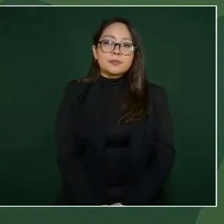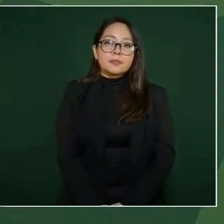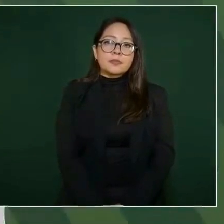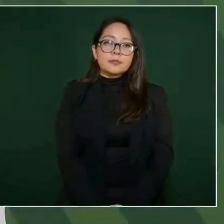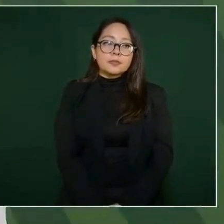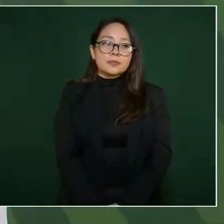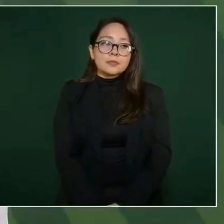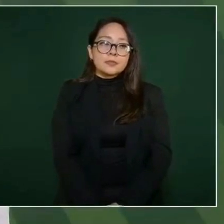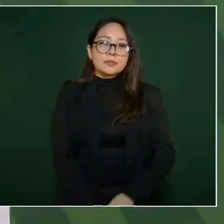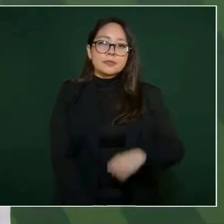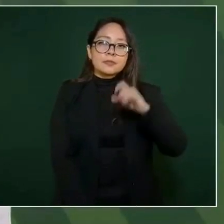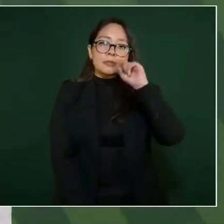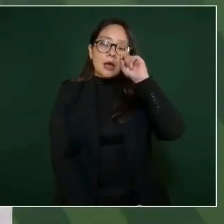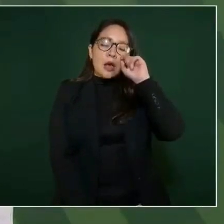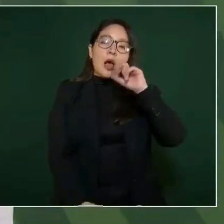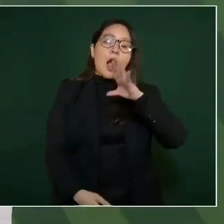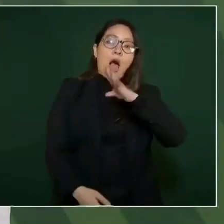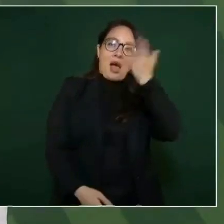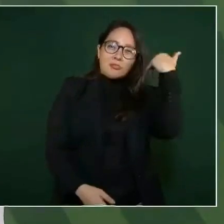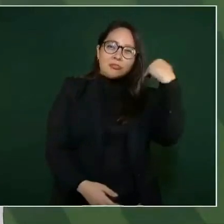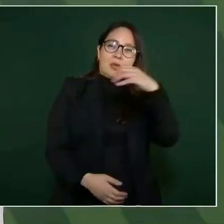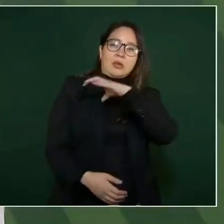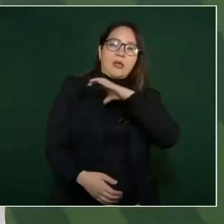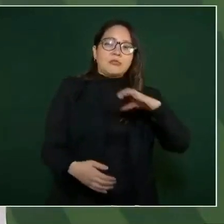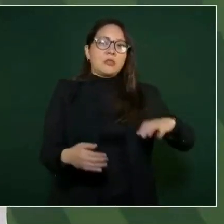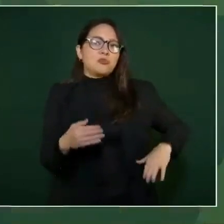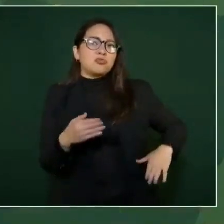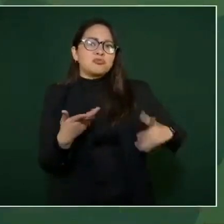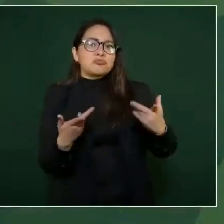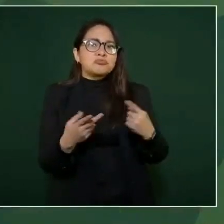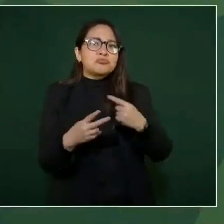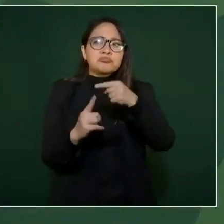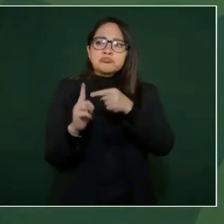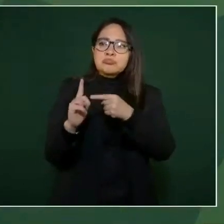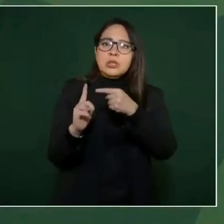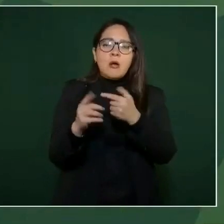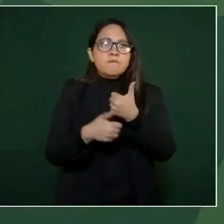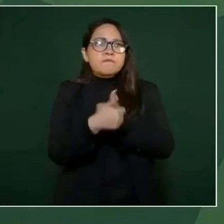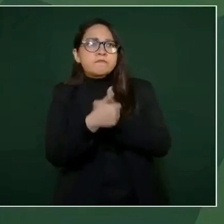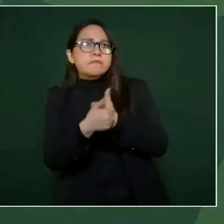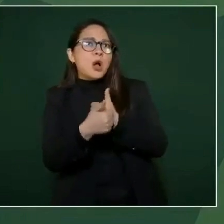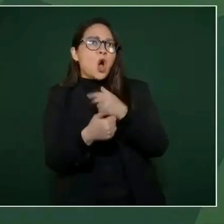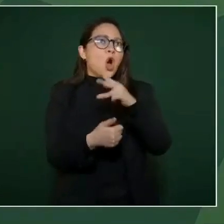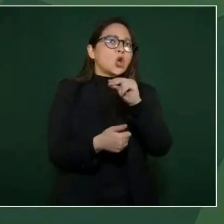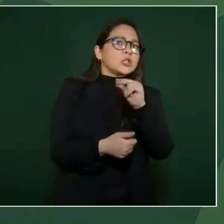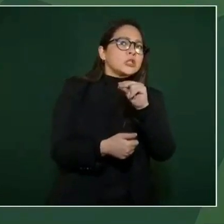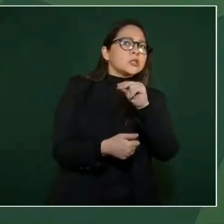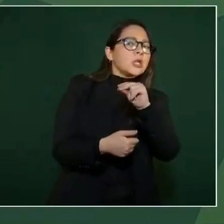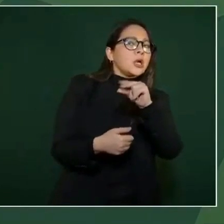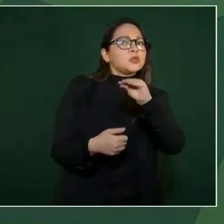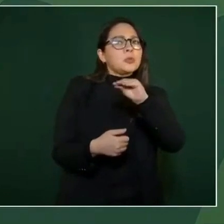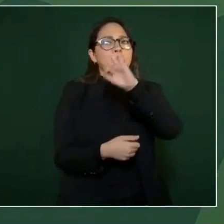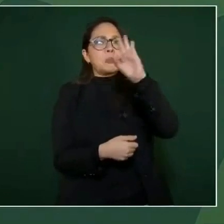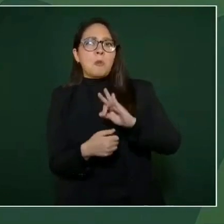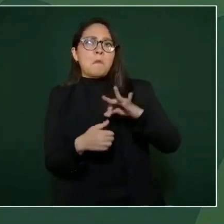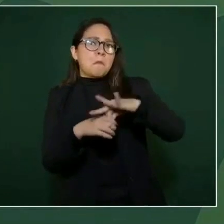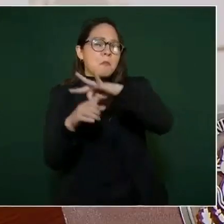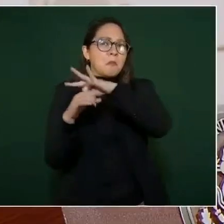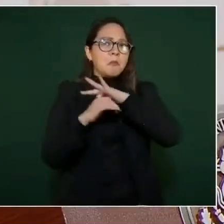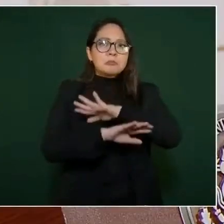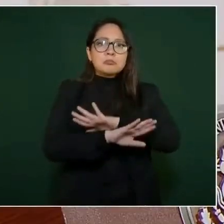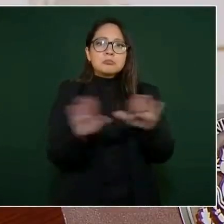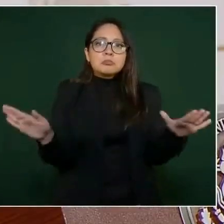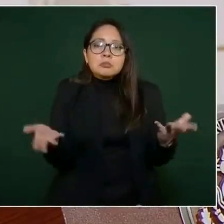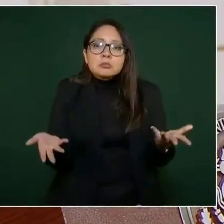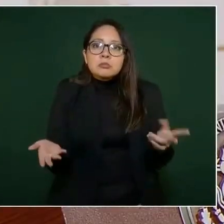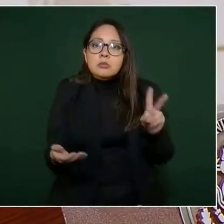de ese entonces ganaban con el 80, con el 90% de los votos. La